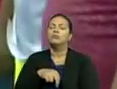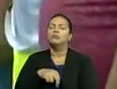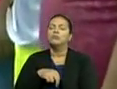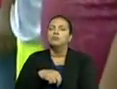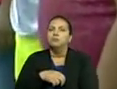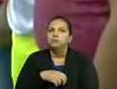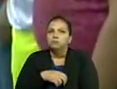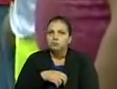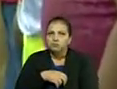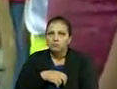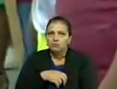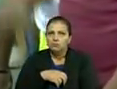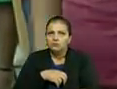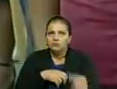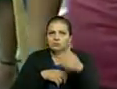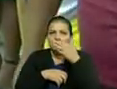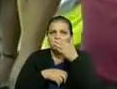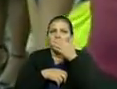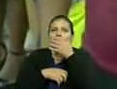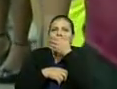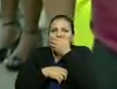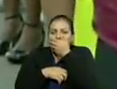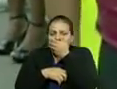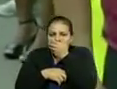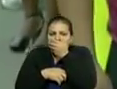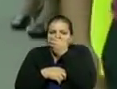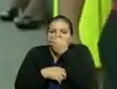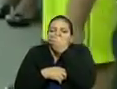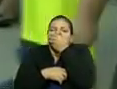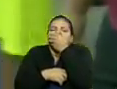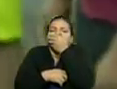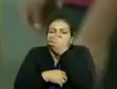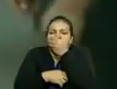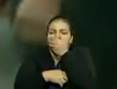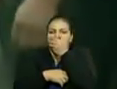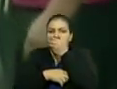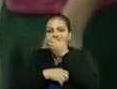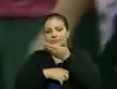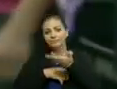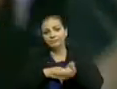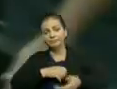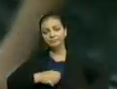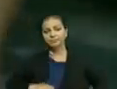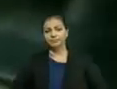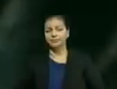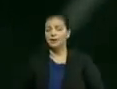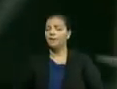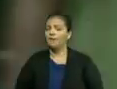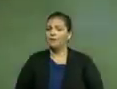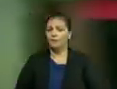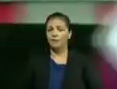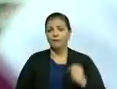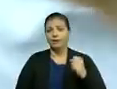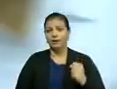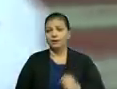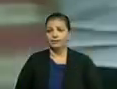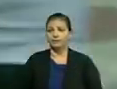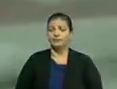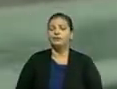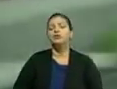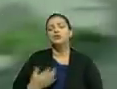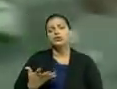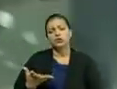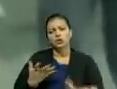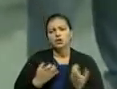las tripas a la señora. Ella cree que es martes 13, pues es de la pestilencia, ¿no? La pestilencia, la puerta. No puede venir ni a comprar. Están